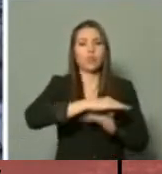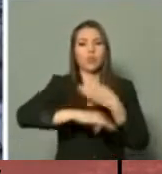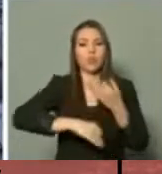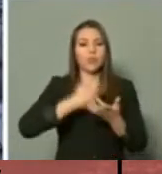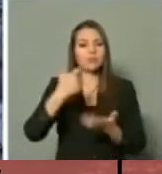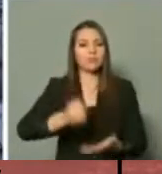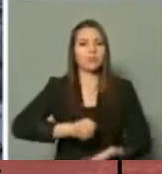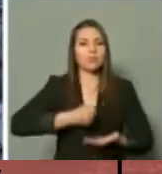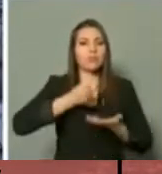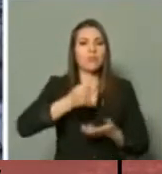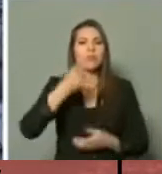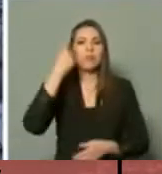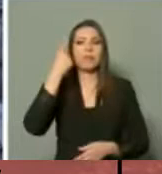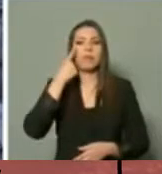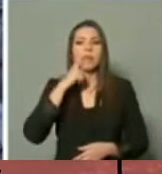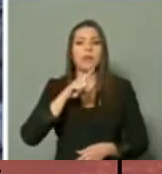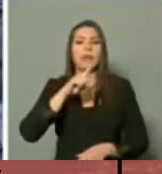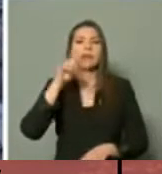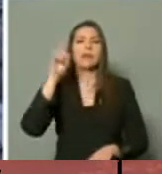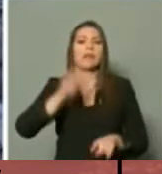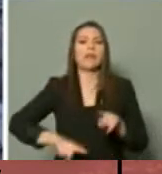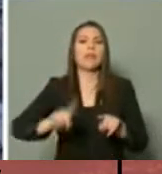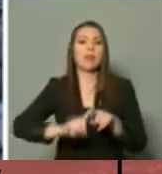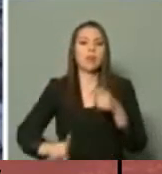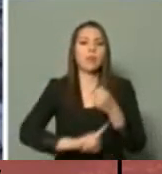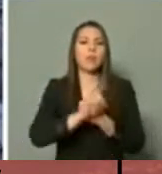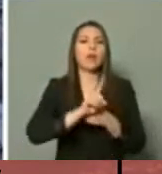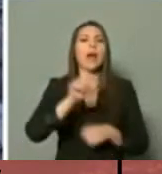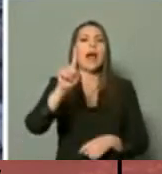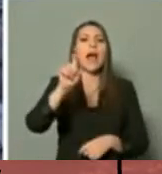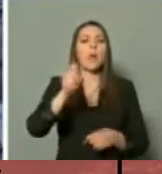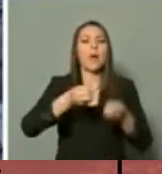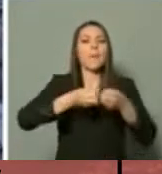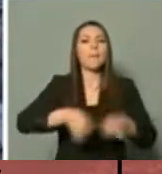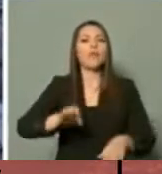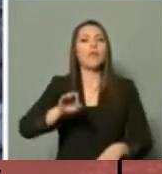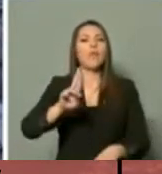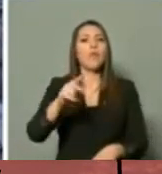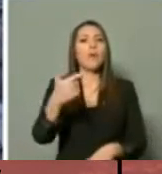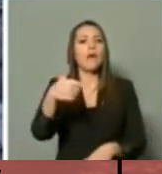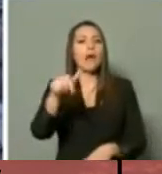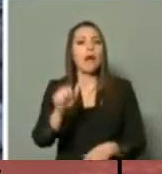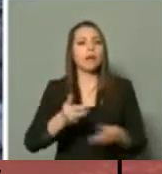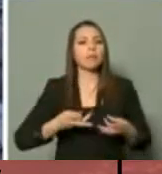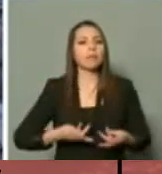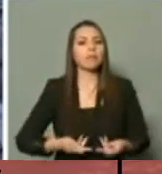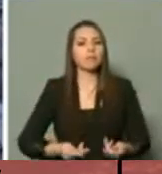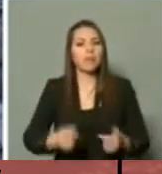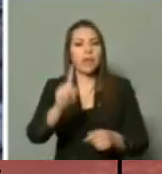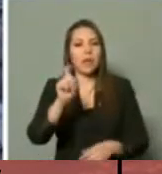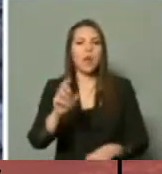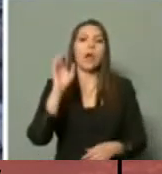recursos para que sean saneadas las cuestiones de las fugas y las cuestiones